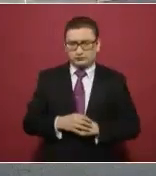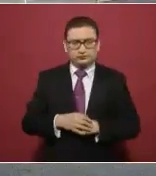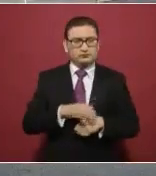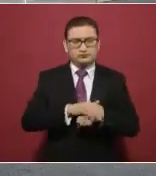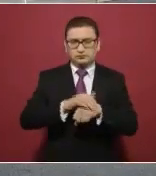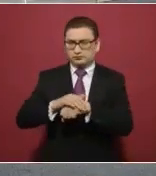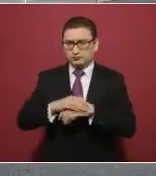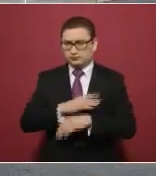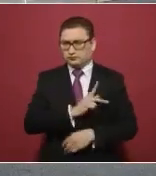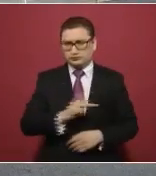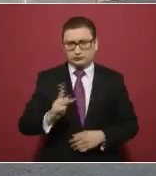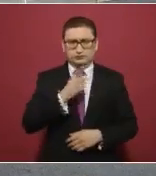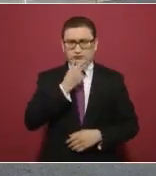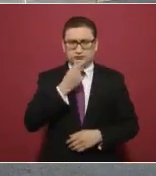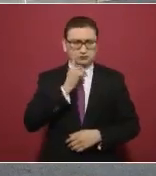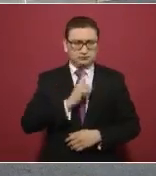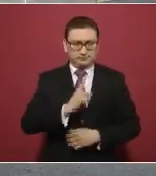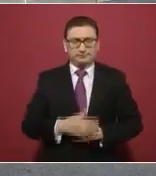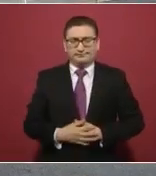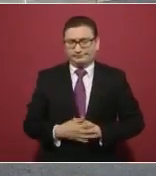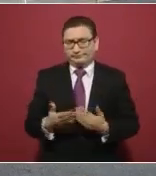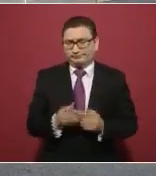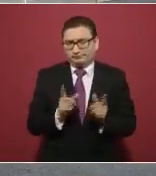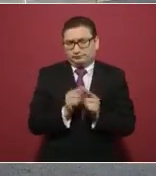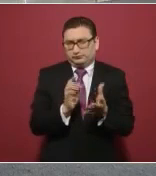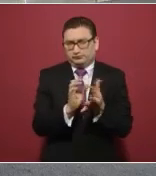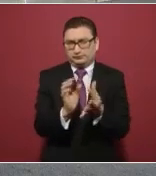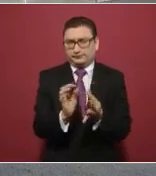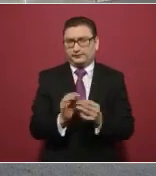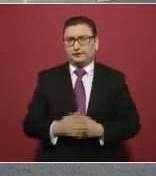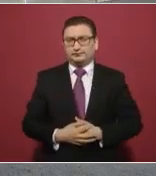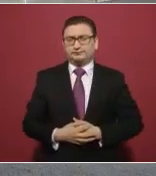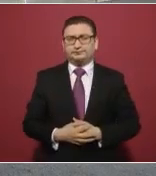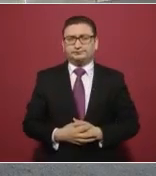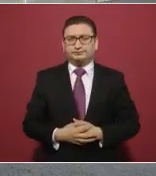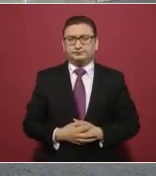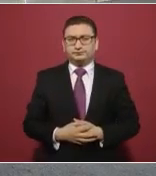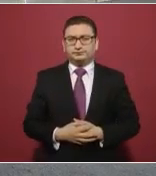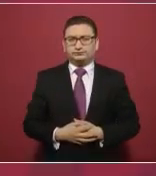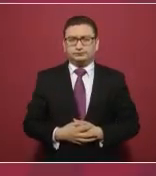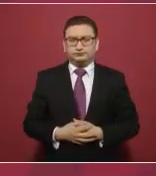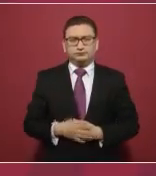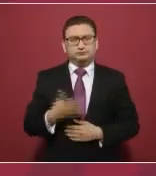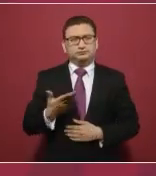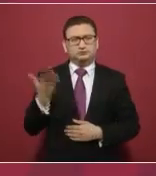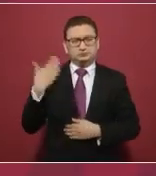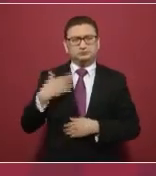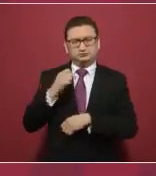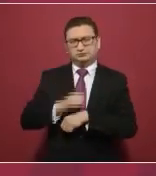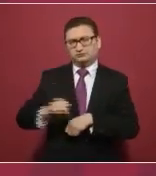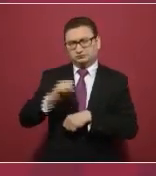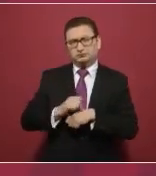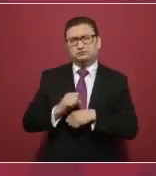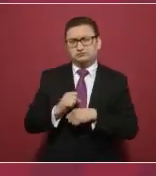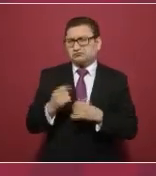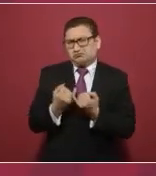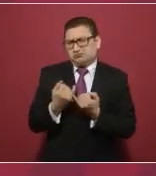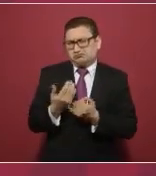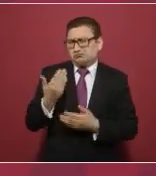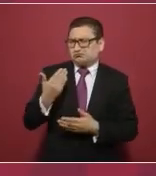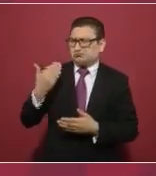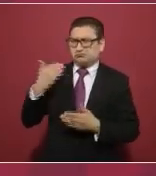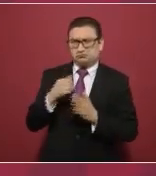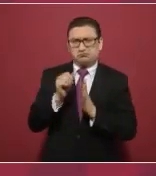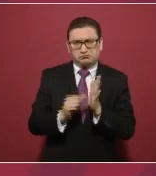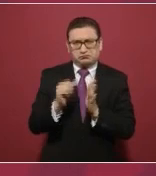todos. De manera muy breve decir que desde hace ya algunas semanas, meses,